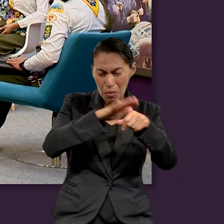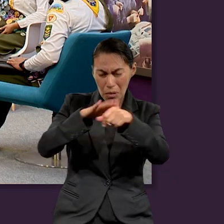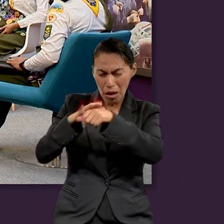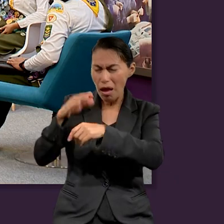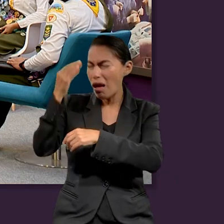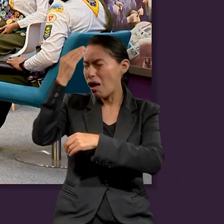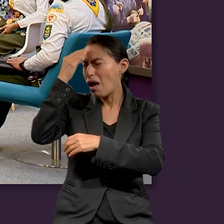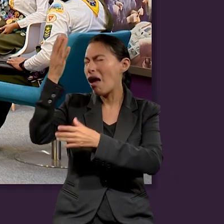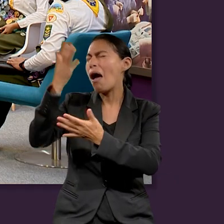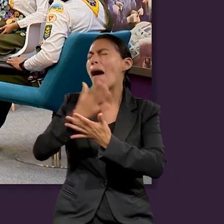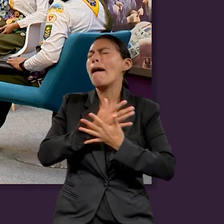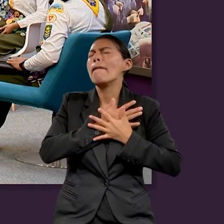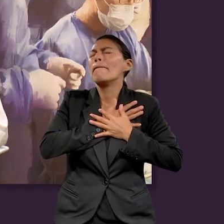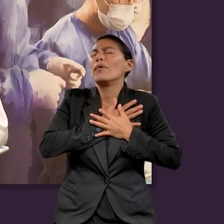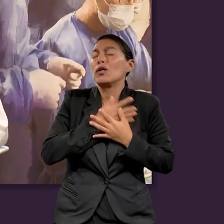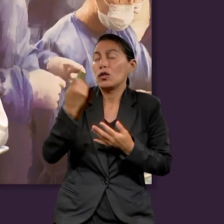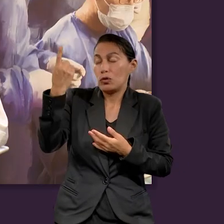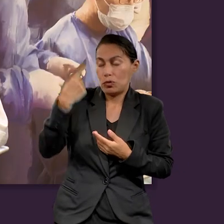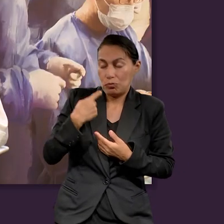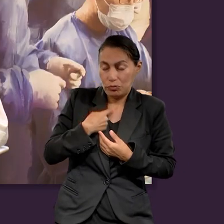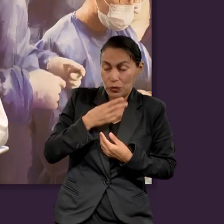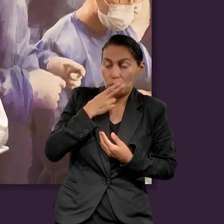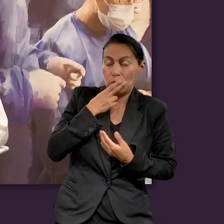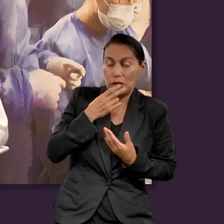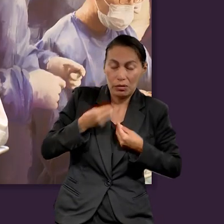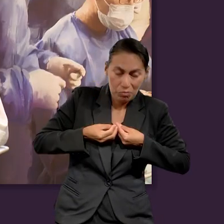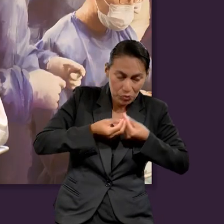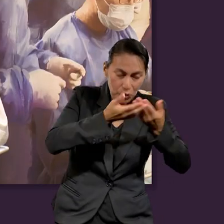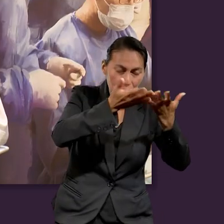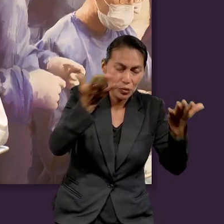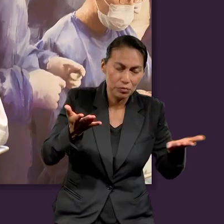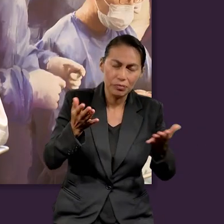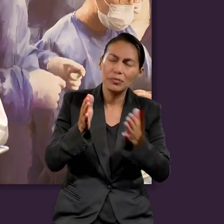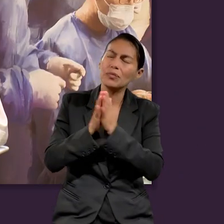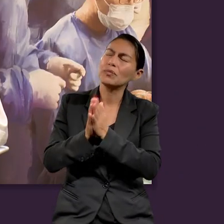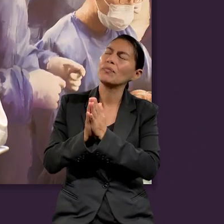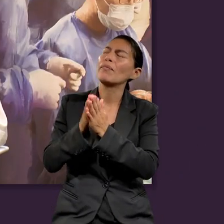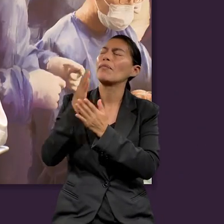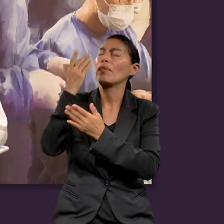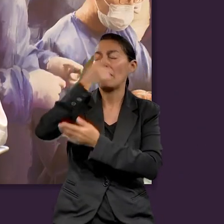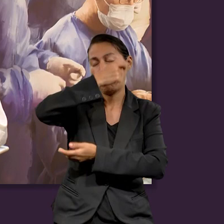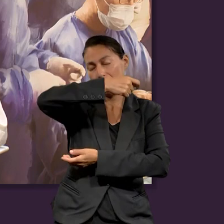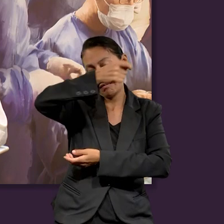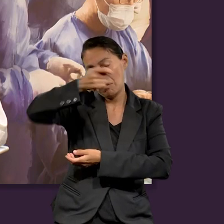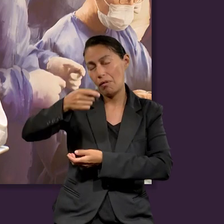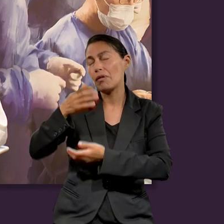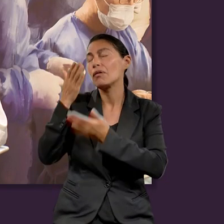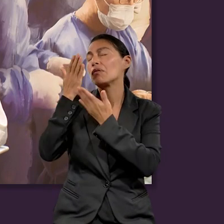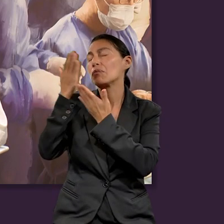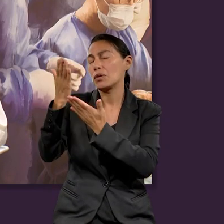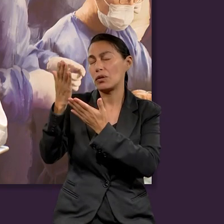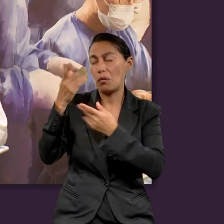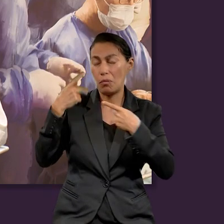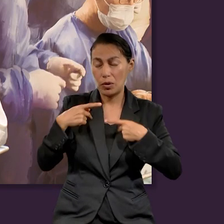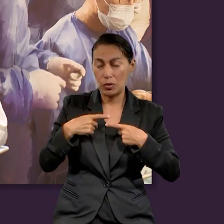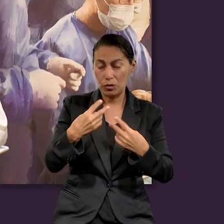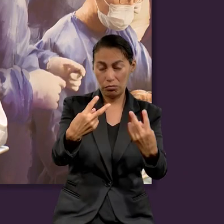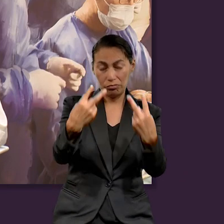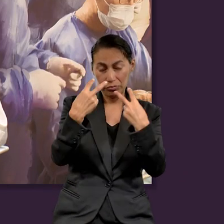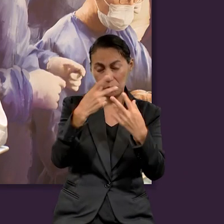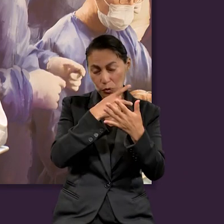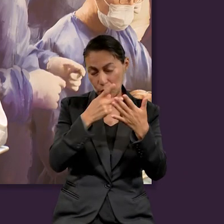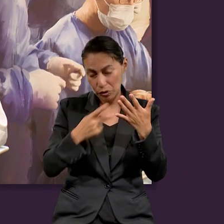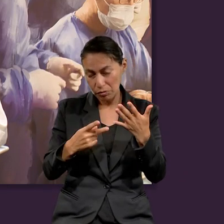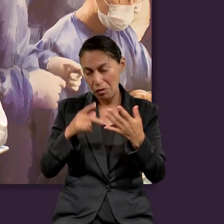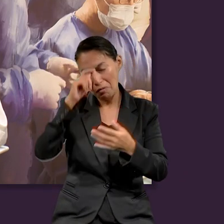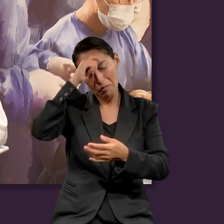los demás puedan conocer de tu amor y solo seamos un instrumento para compartir la palabra de Dios te pido que nos bendigas y por favor cuida a todas las personas